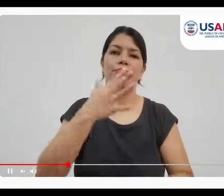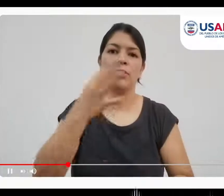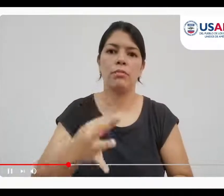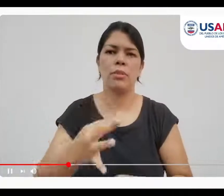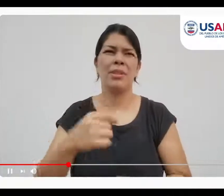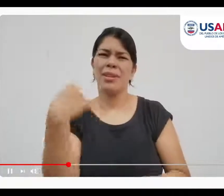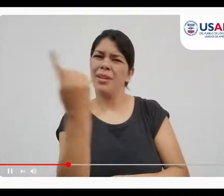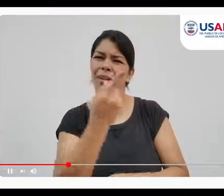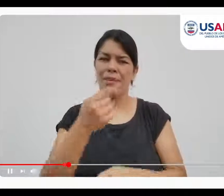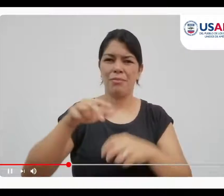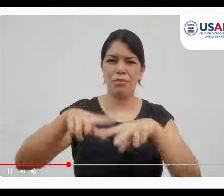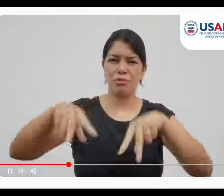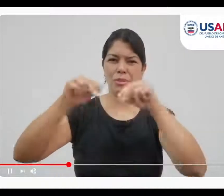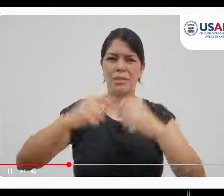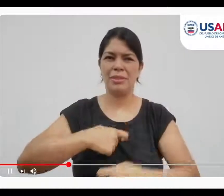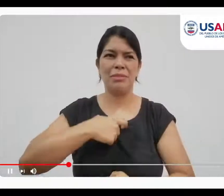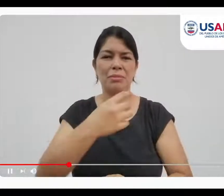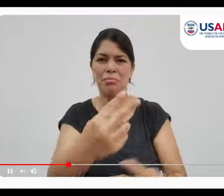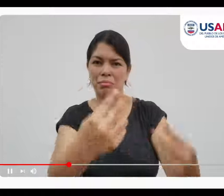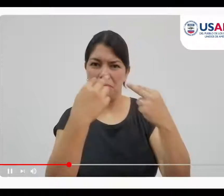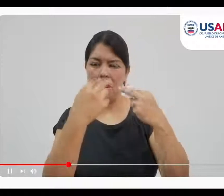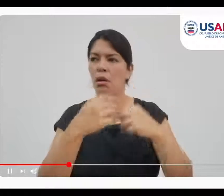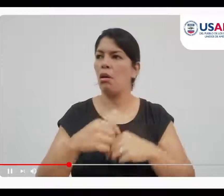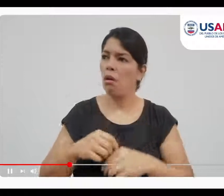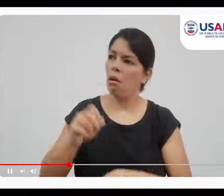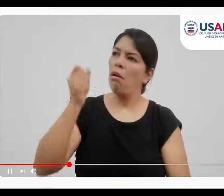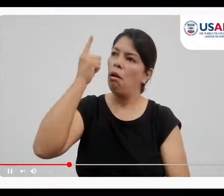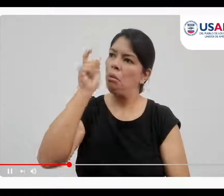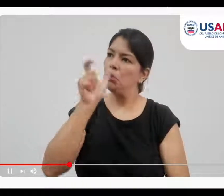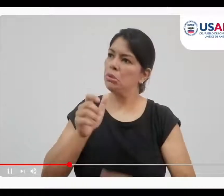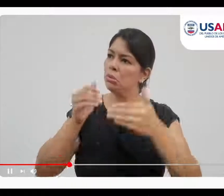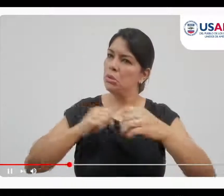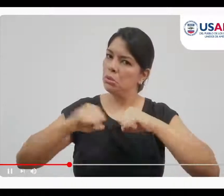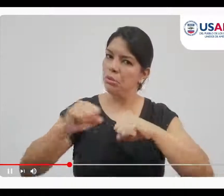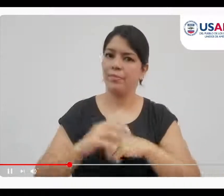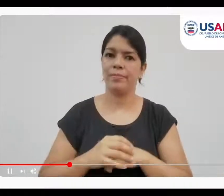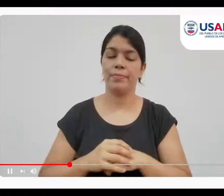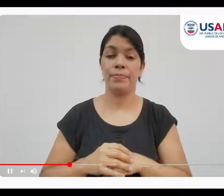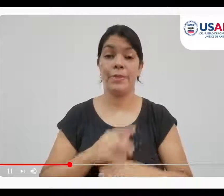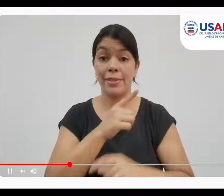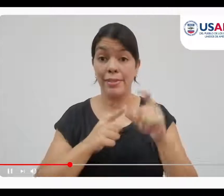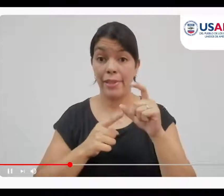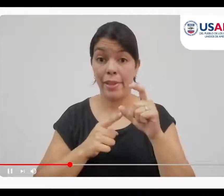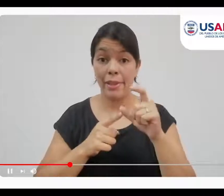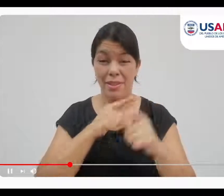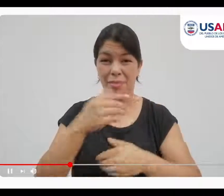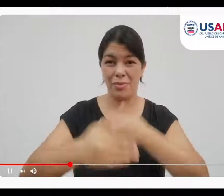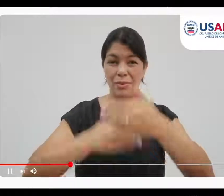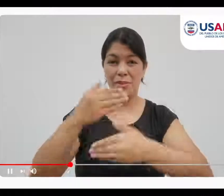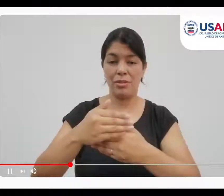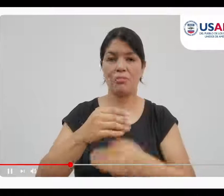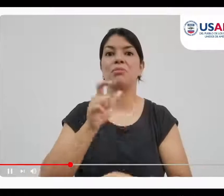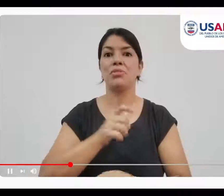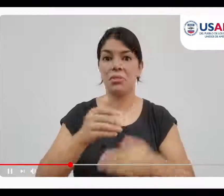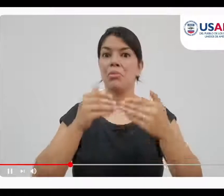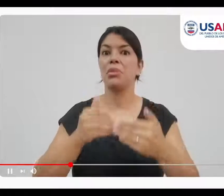la población, la sociedad a verte diferente. Y es que lo más importante del proceso en Ciénaga es que las personas con discapacidad y su